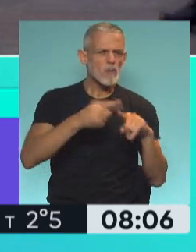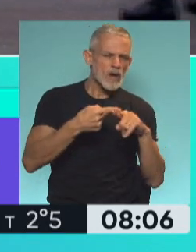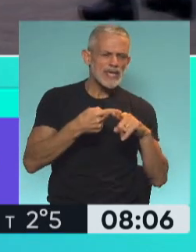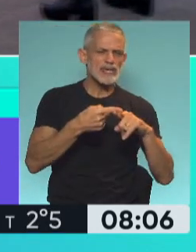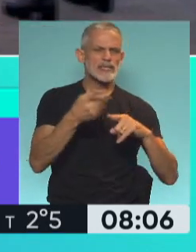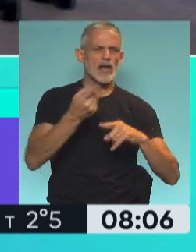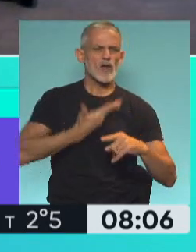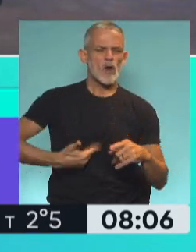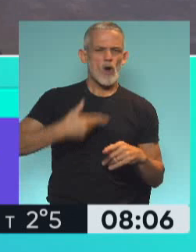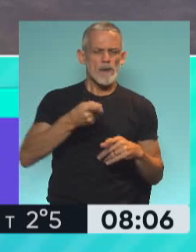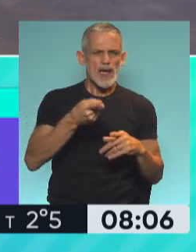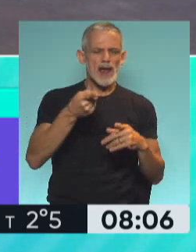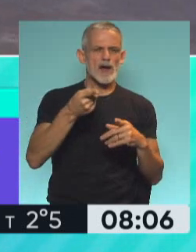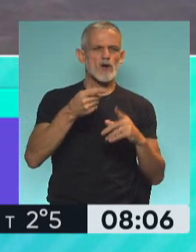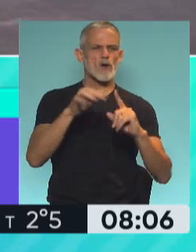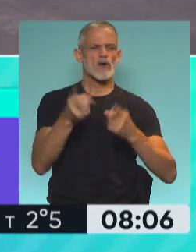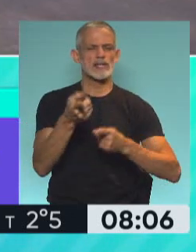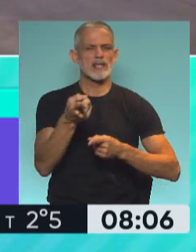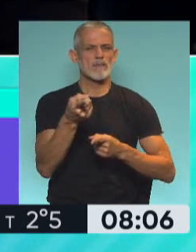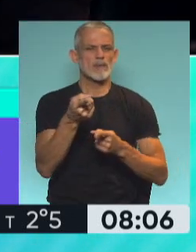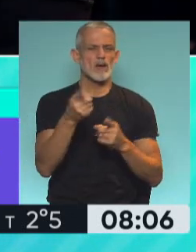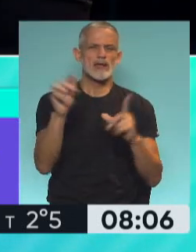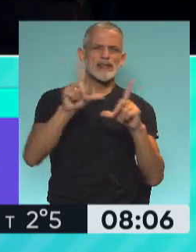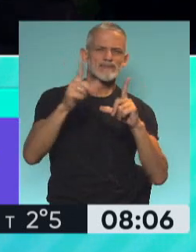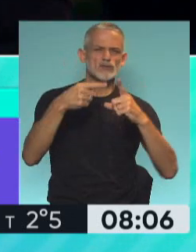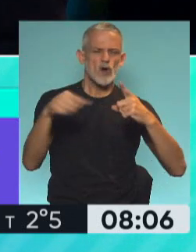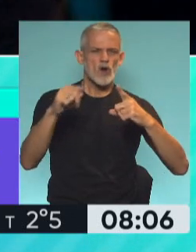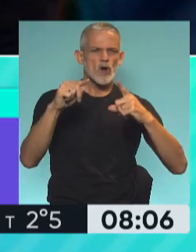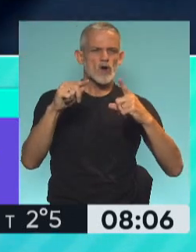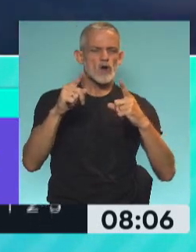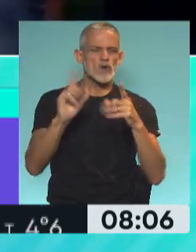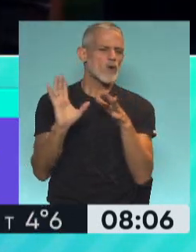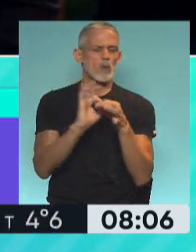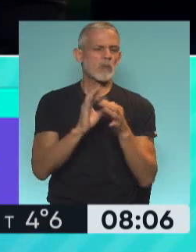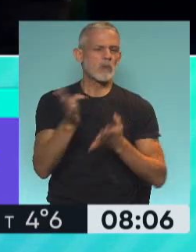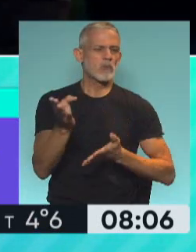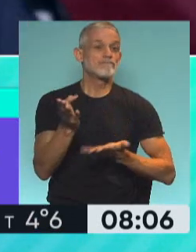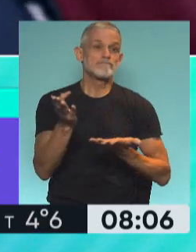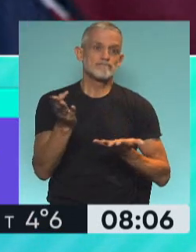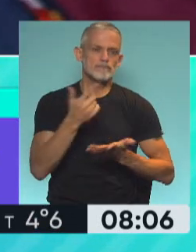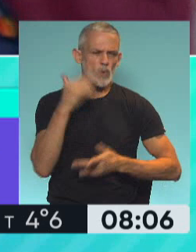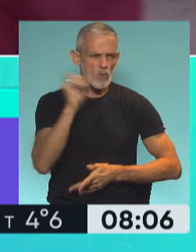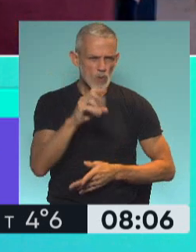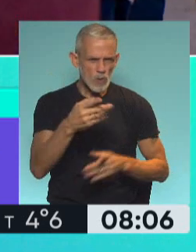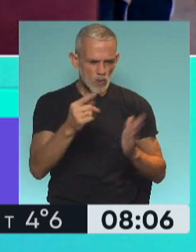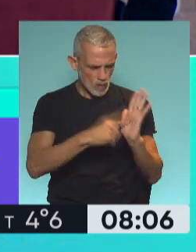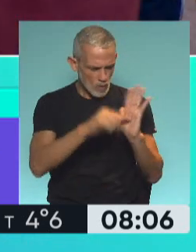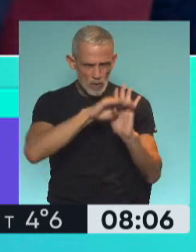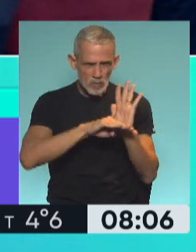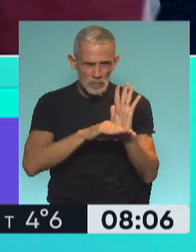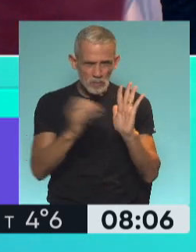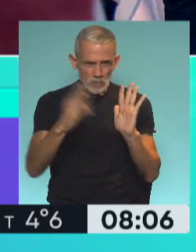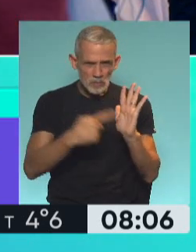política, desde gobiernos y desde medios de comunicación afines, se atacó ferozmente a esas